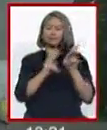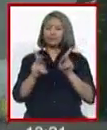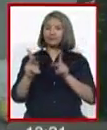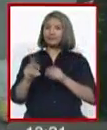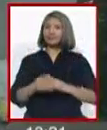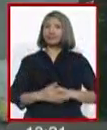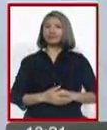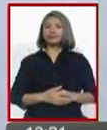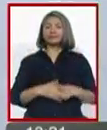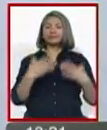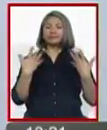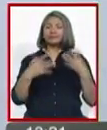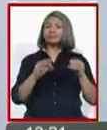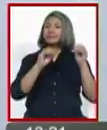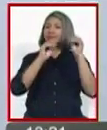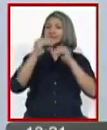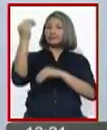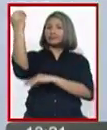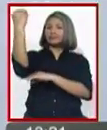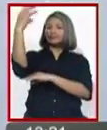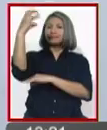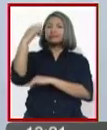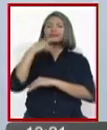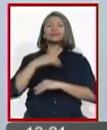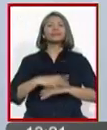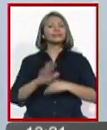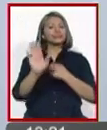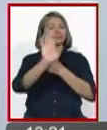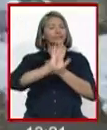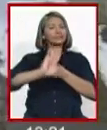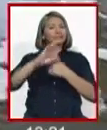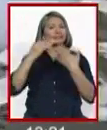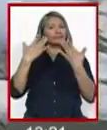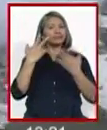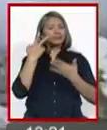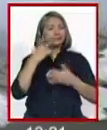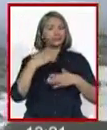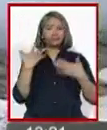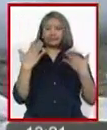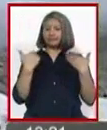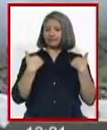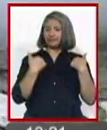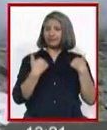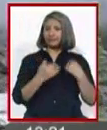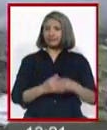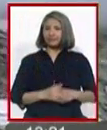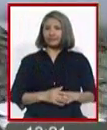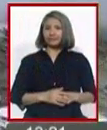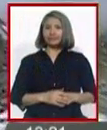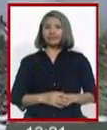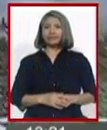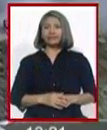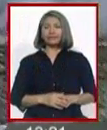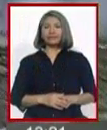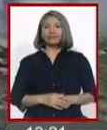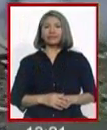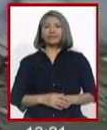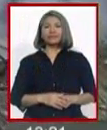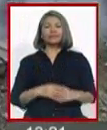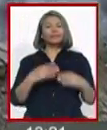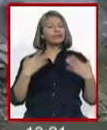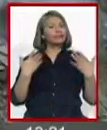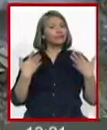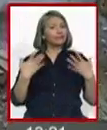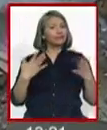más exitoso. Hemos instalado nuestra cámara de seguridad que estamos viendo allá. Obviamente también tenemos una